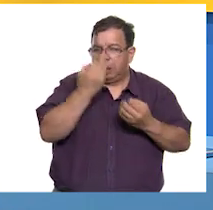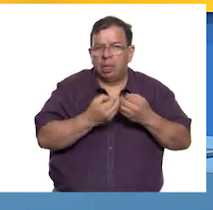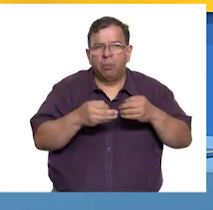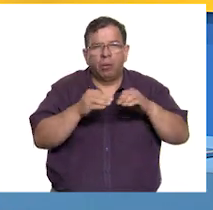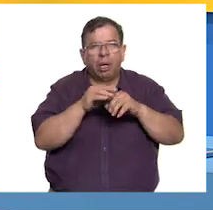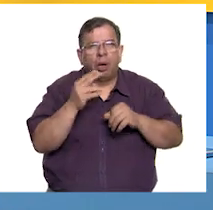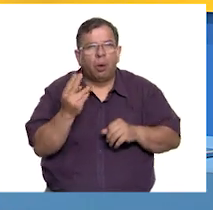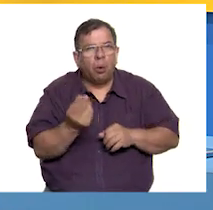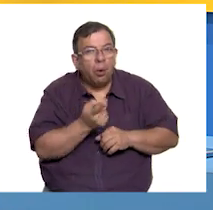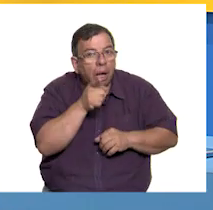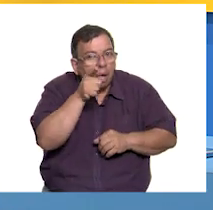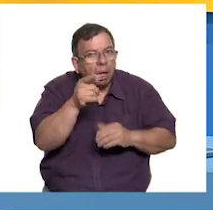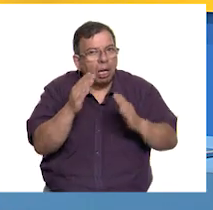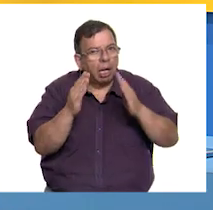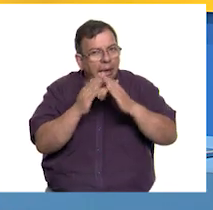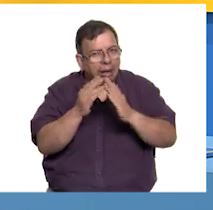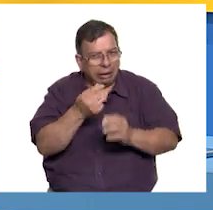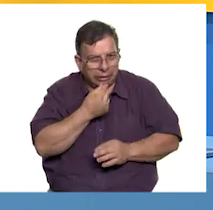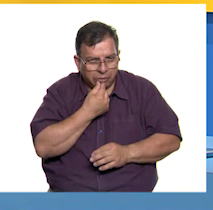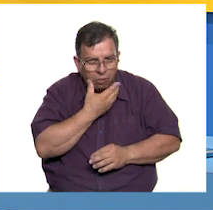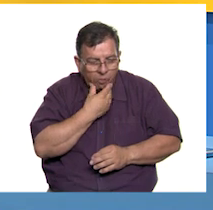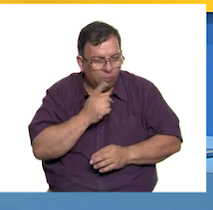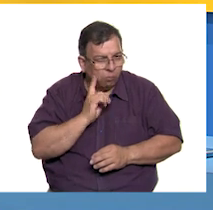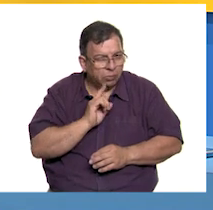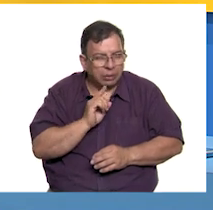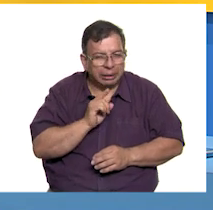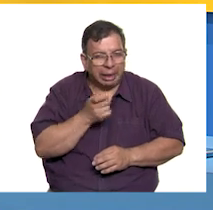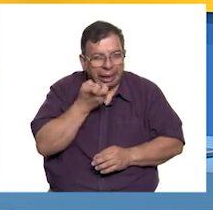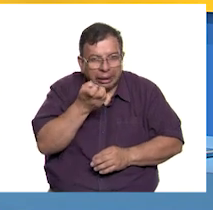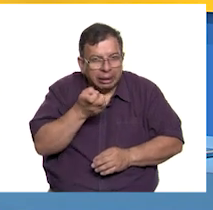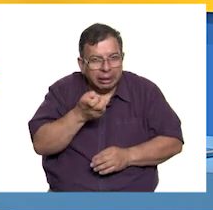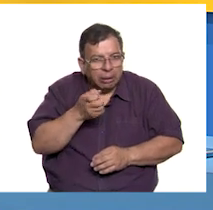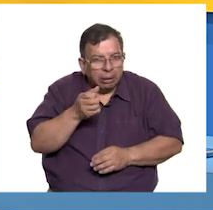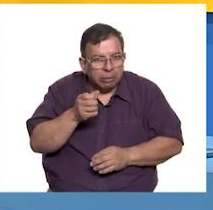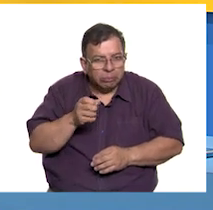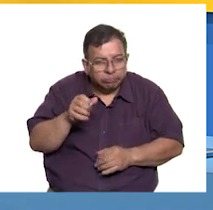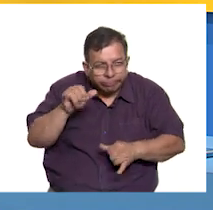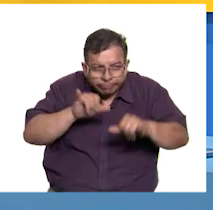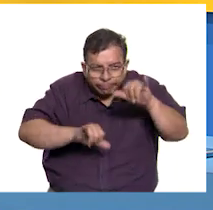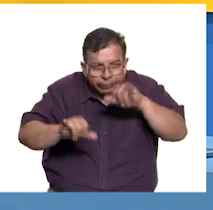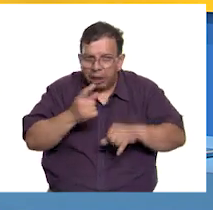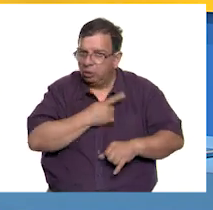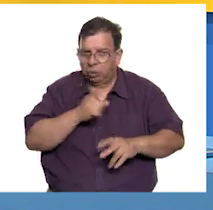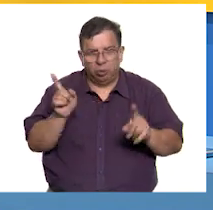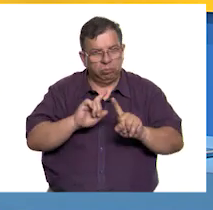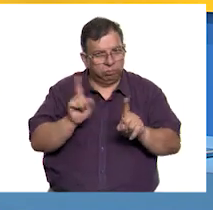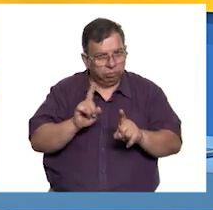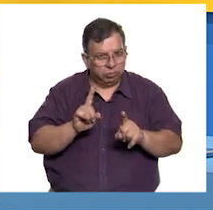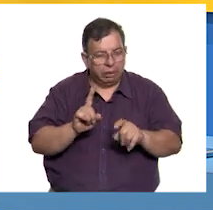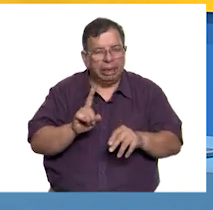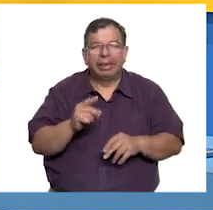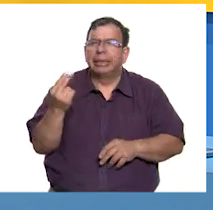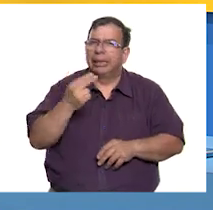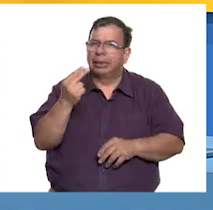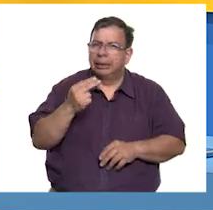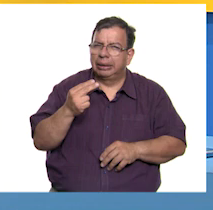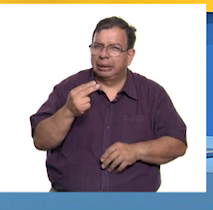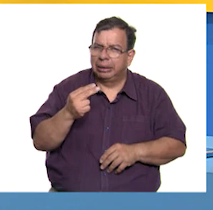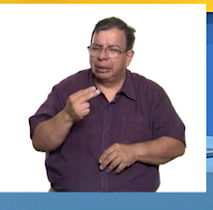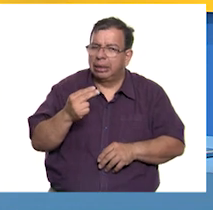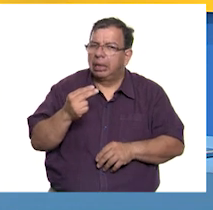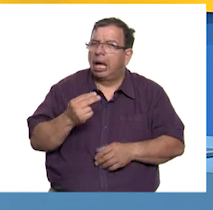que ustedes ahí en casa, niñas y niños, no realicen estos experimentos solos, porque siempre será necesario que les ayude